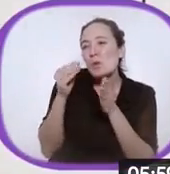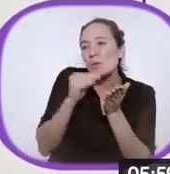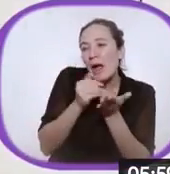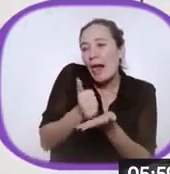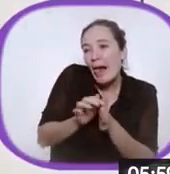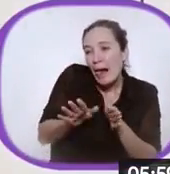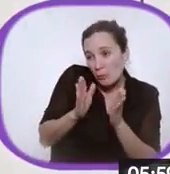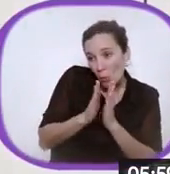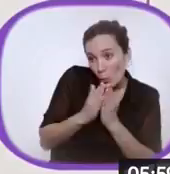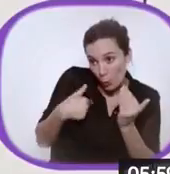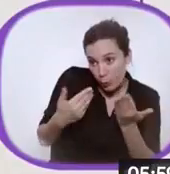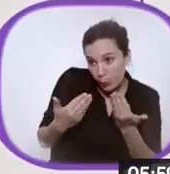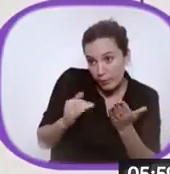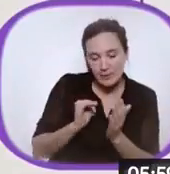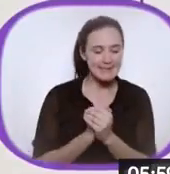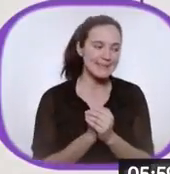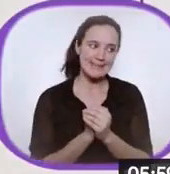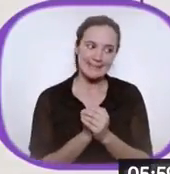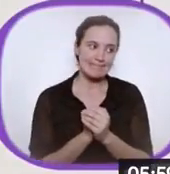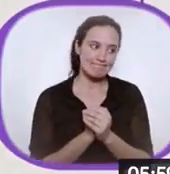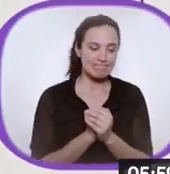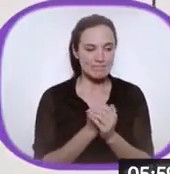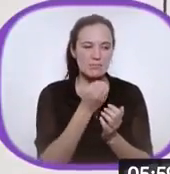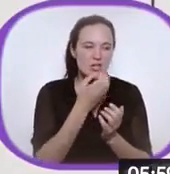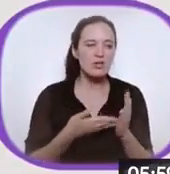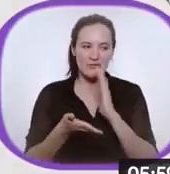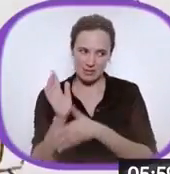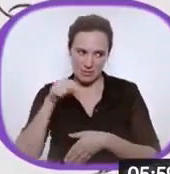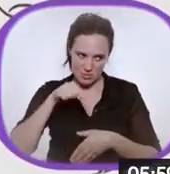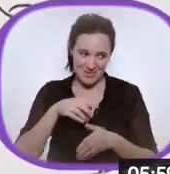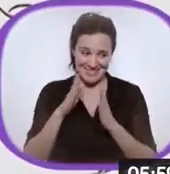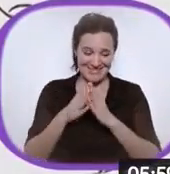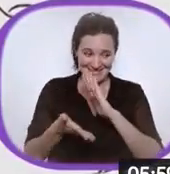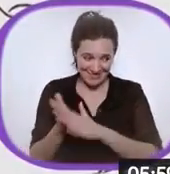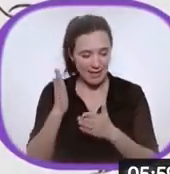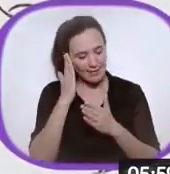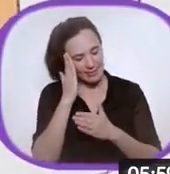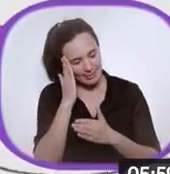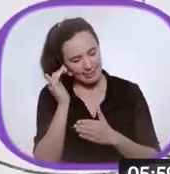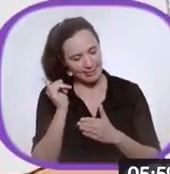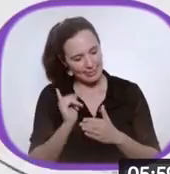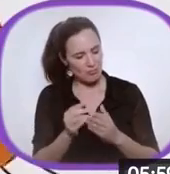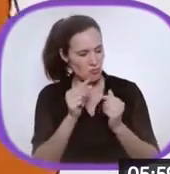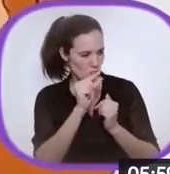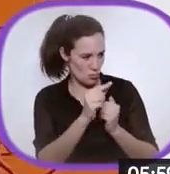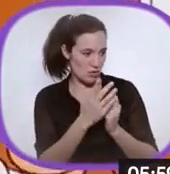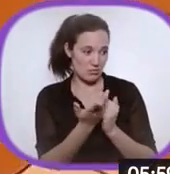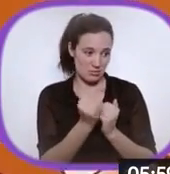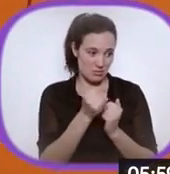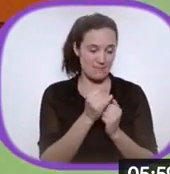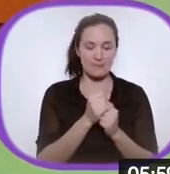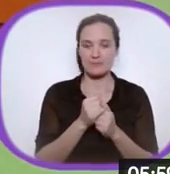por favor? En realidad, señora Clarkson, es mejor si se marcha ahora. Vaya a casa, descanse un poco.